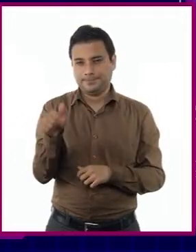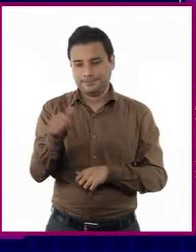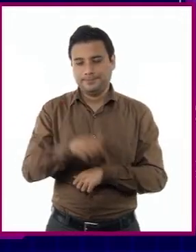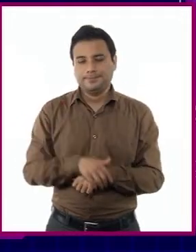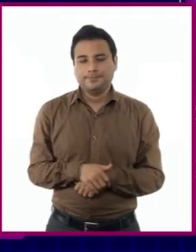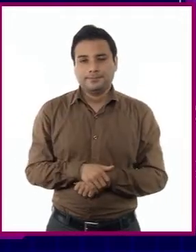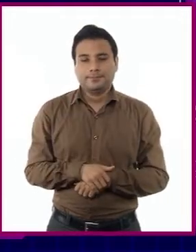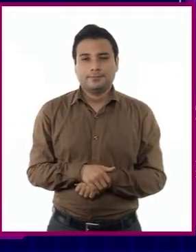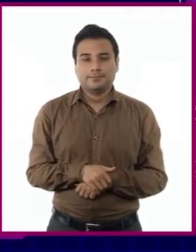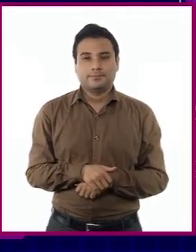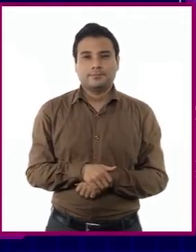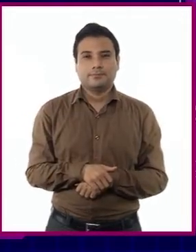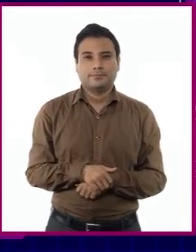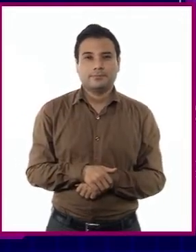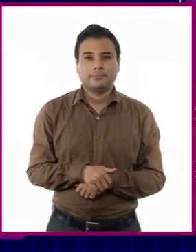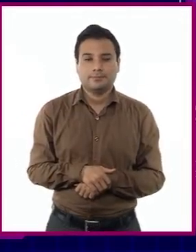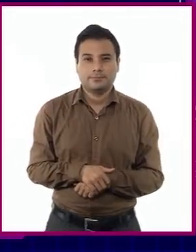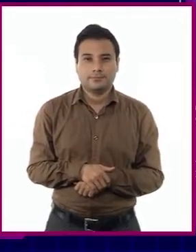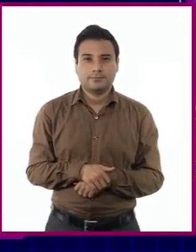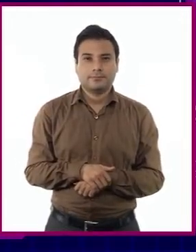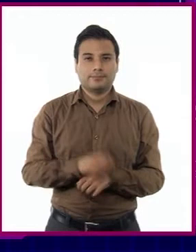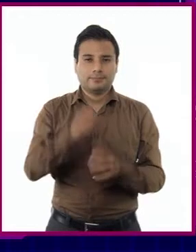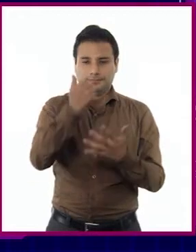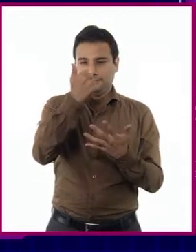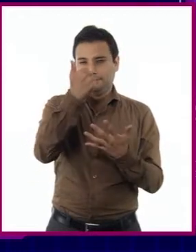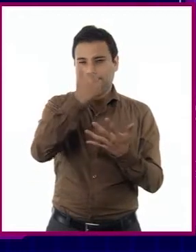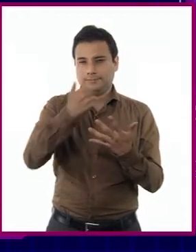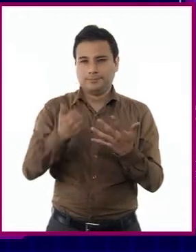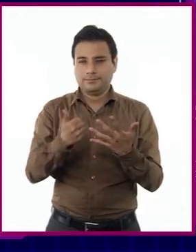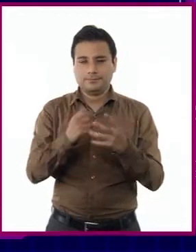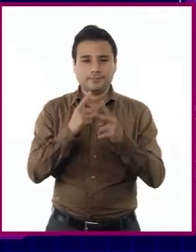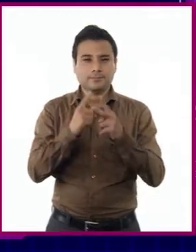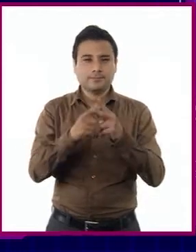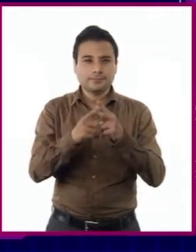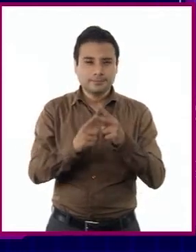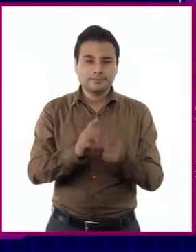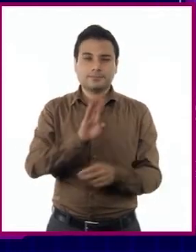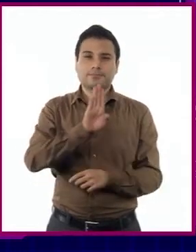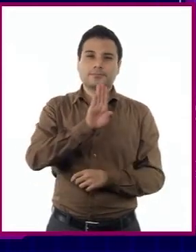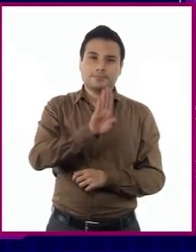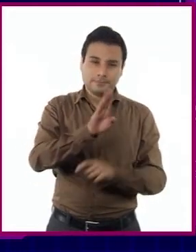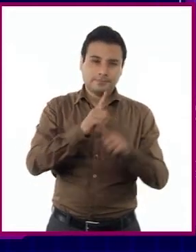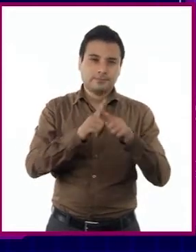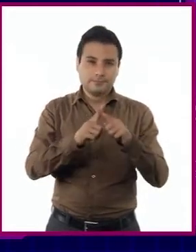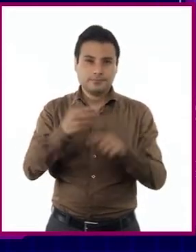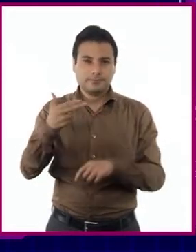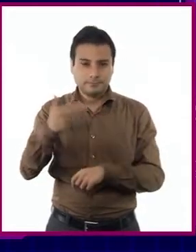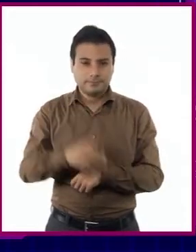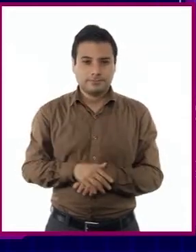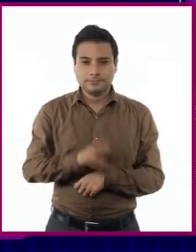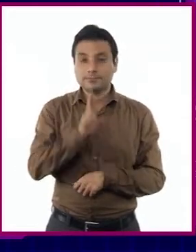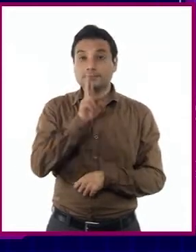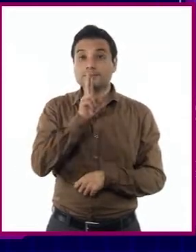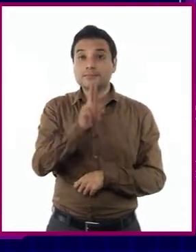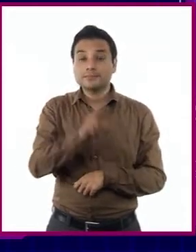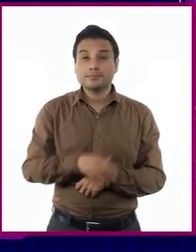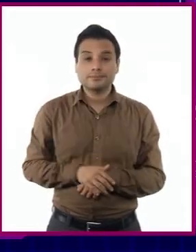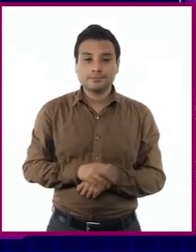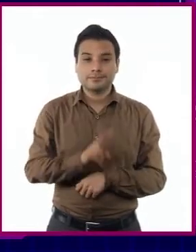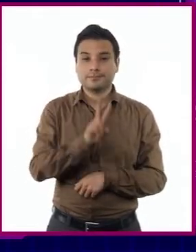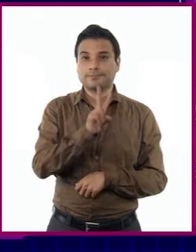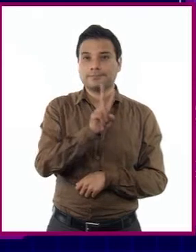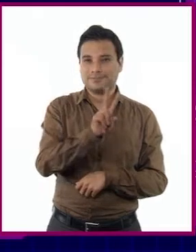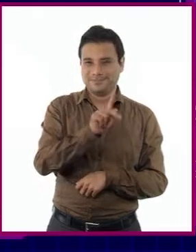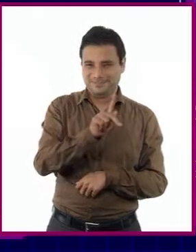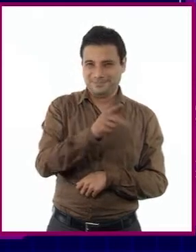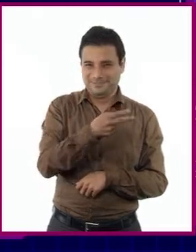expresa en términos del área de su base y de su altura se obtiene volumen del prisma hexagonal recto